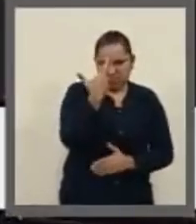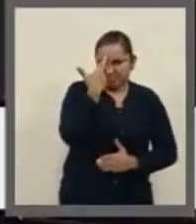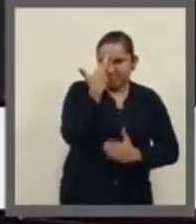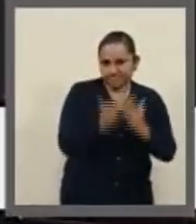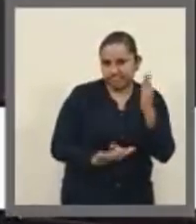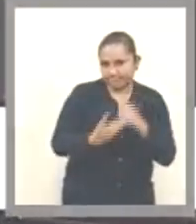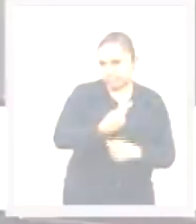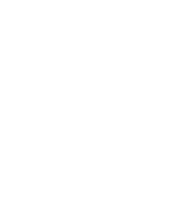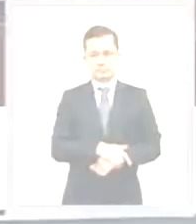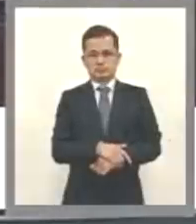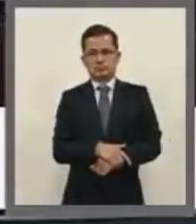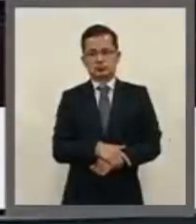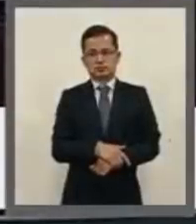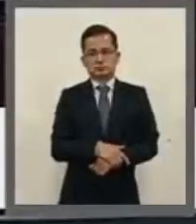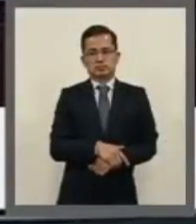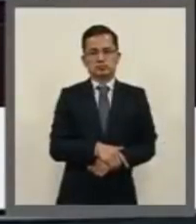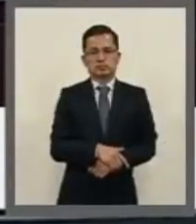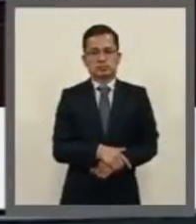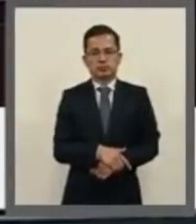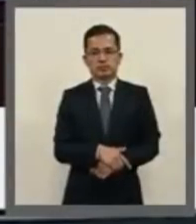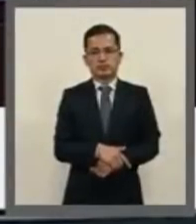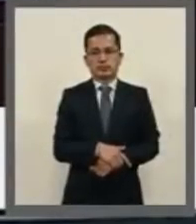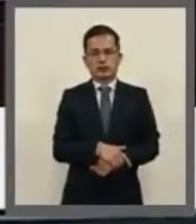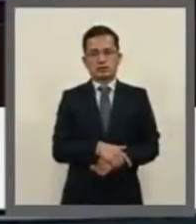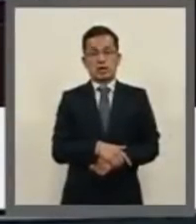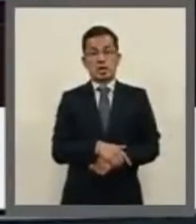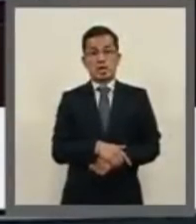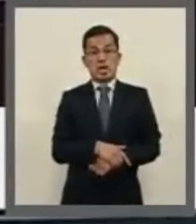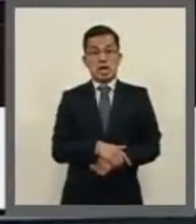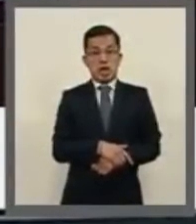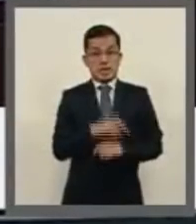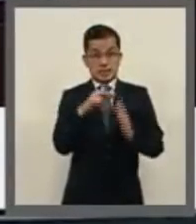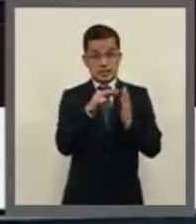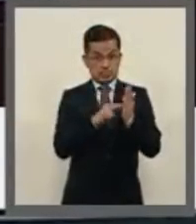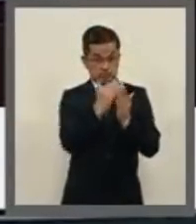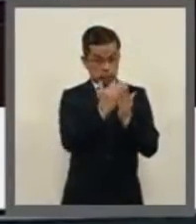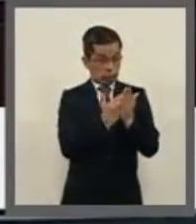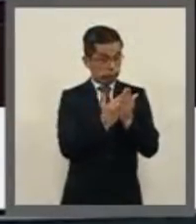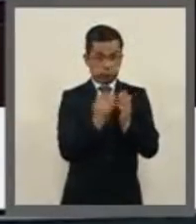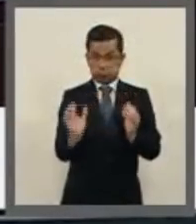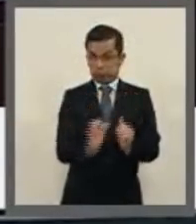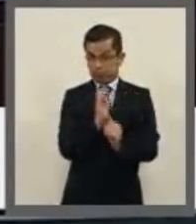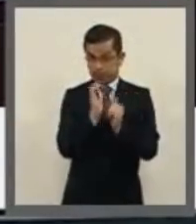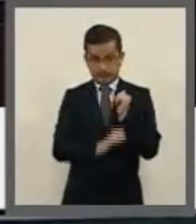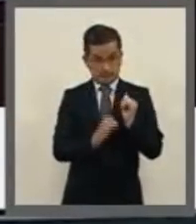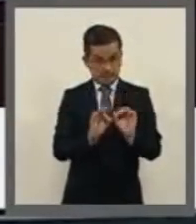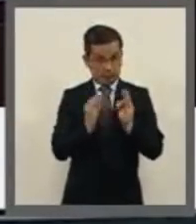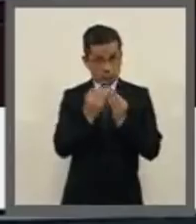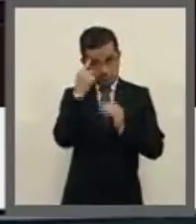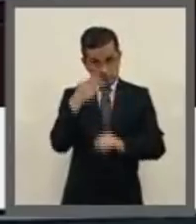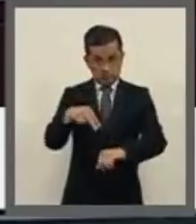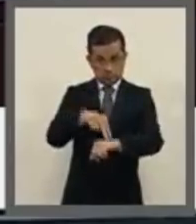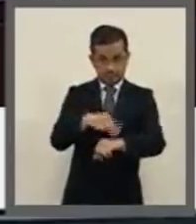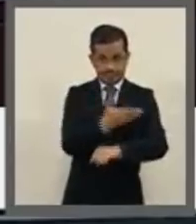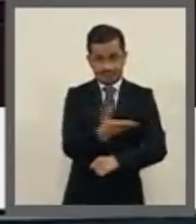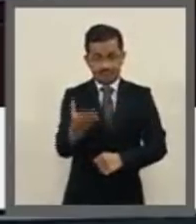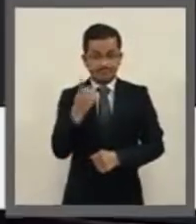gracias, diputada presidenta. El formato ha sido concluido, diputadas y diputados.